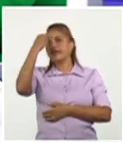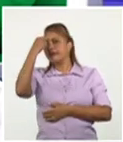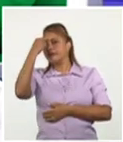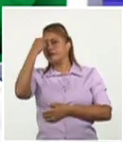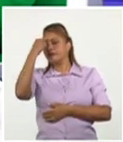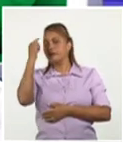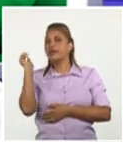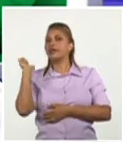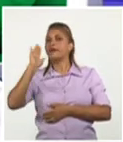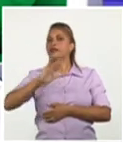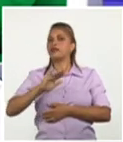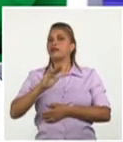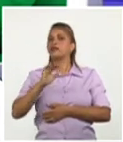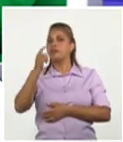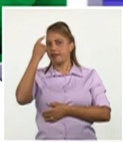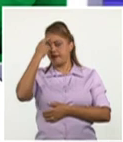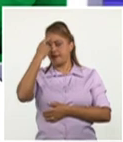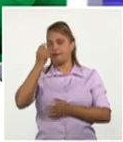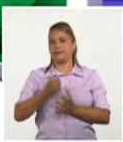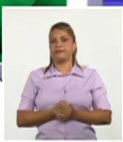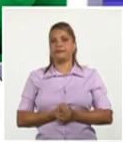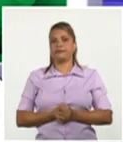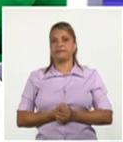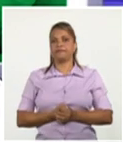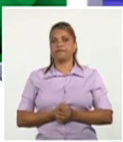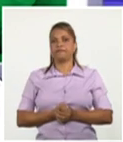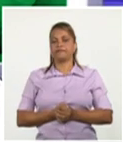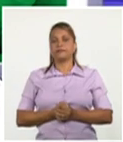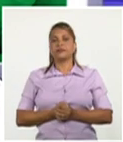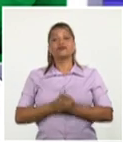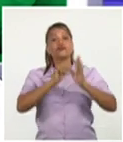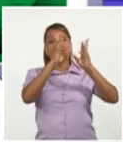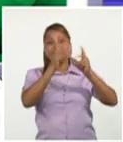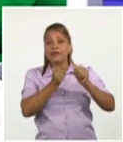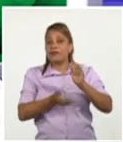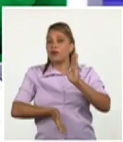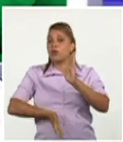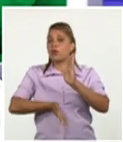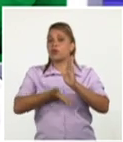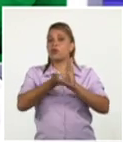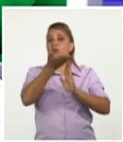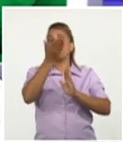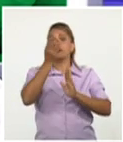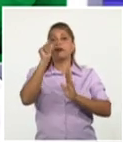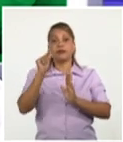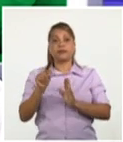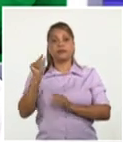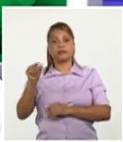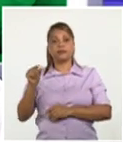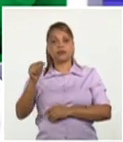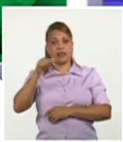procedentes de la India. Como ya dije, una cifra muy elevada de casos autóctonos,